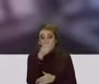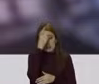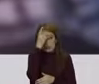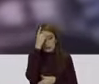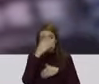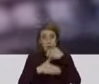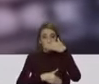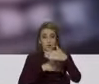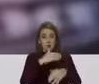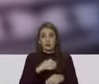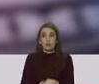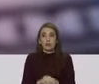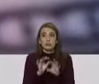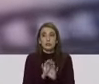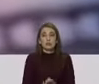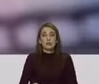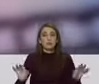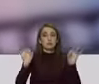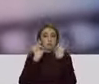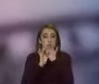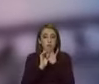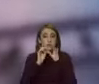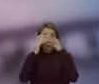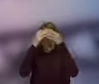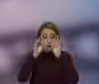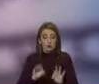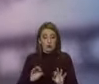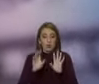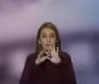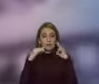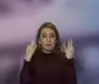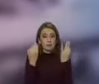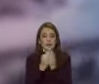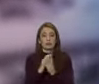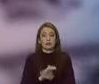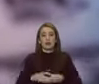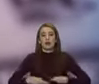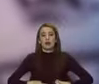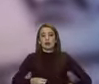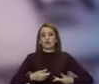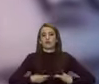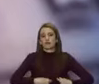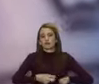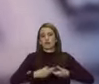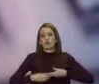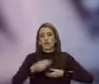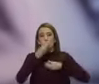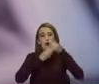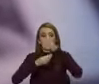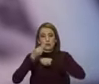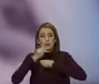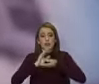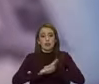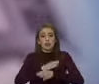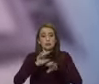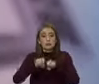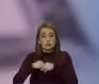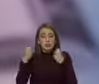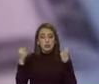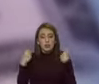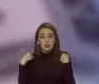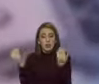en estos tiempos es importante organizar el presupuesto familiar, no excederse en compras de alimentos que podrían dañarse y luego tener que